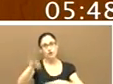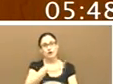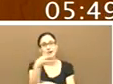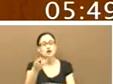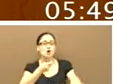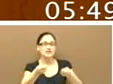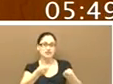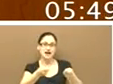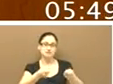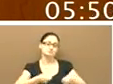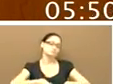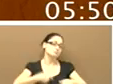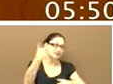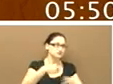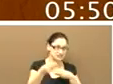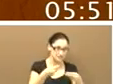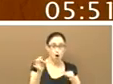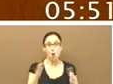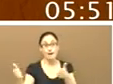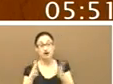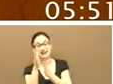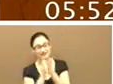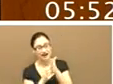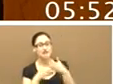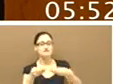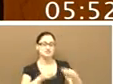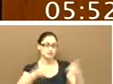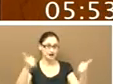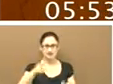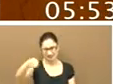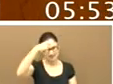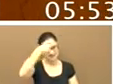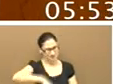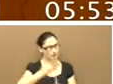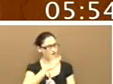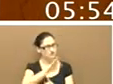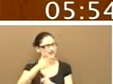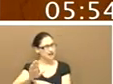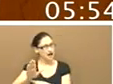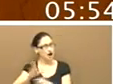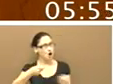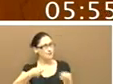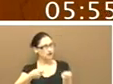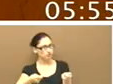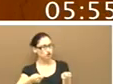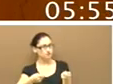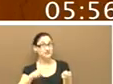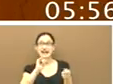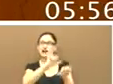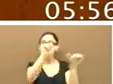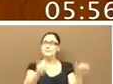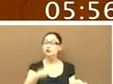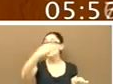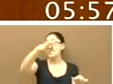comerciales y de los periodos de rebajas todos sabemos que la oferta comercial no solo tiene un formato